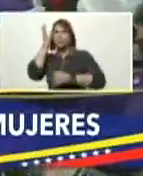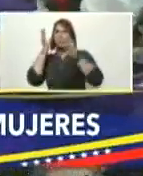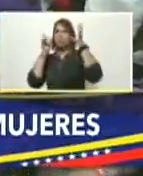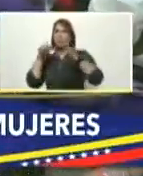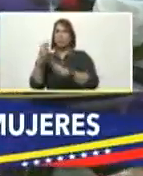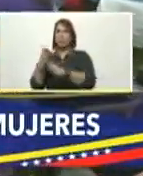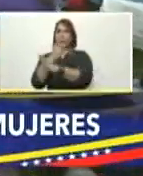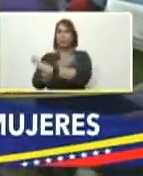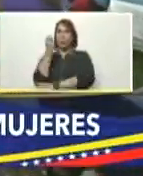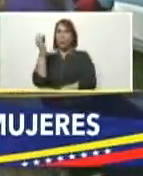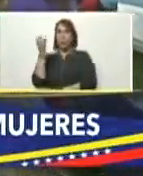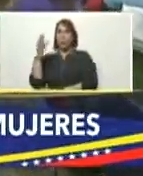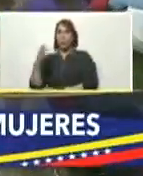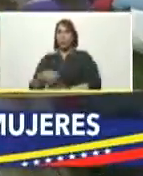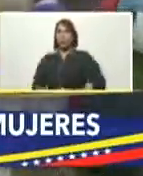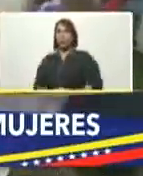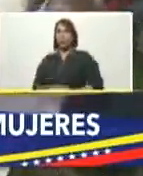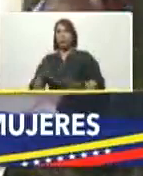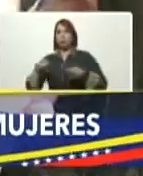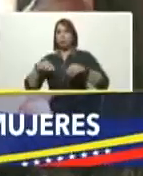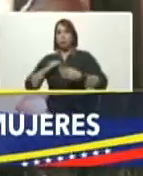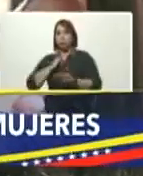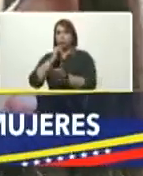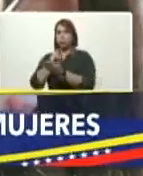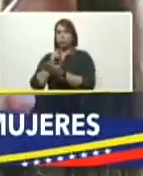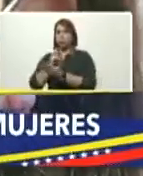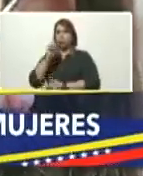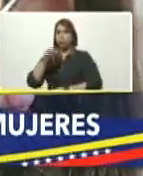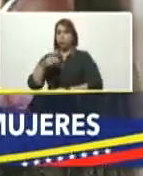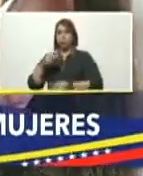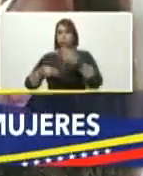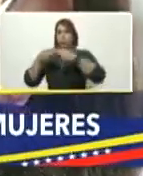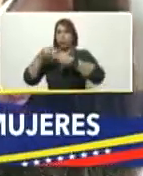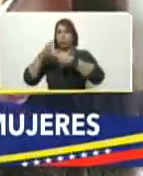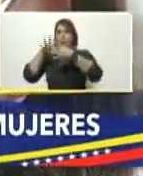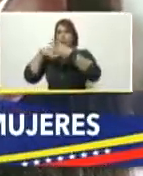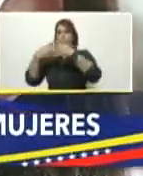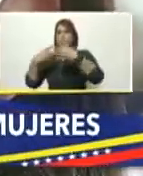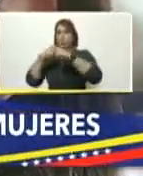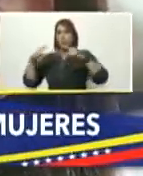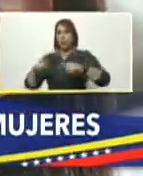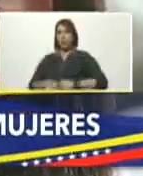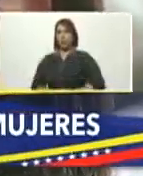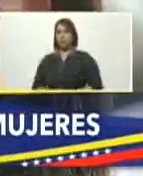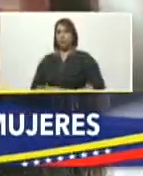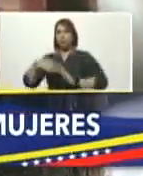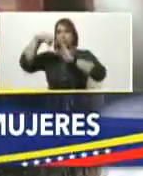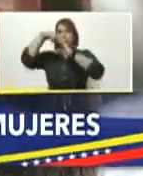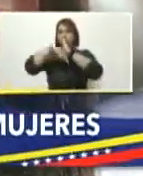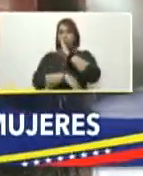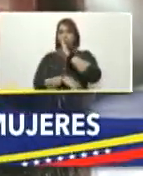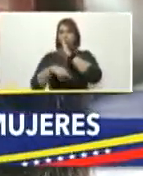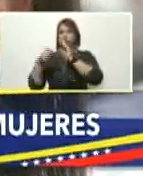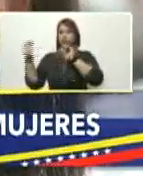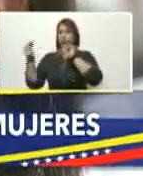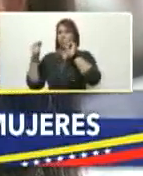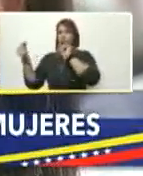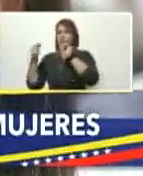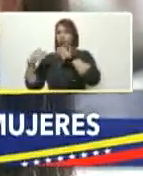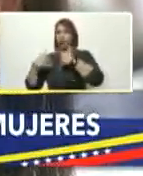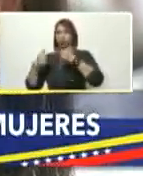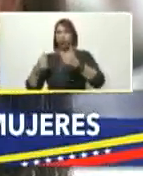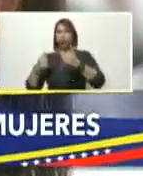precongresos nos ha llevado a identificar y construir una agenda para profundizar el debate sobre la salud, el